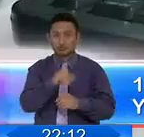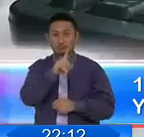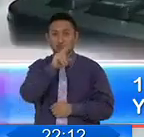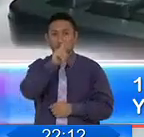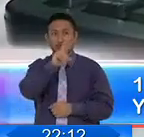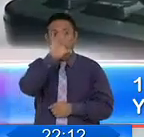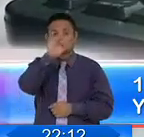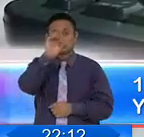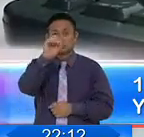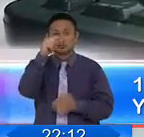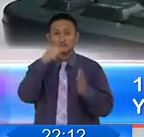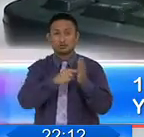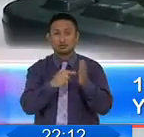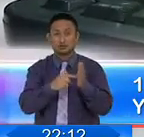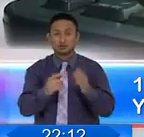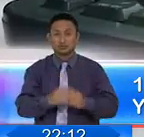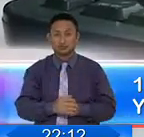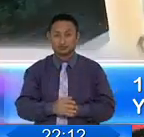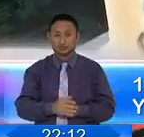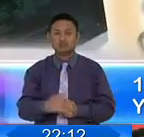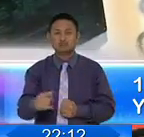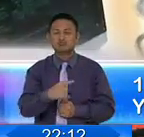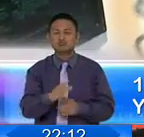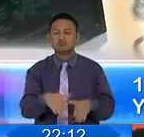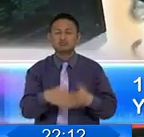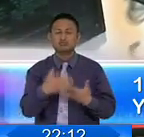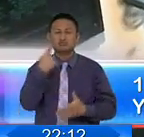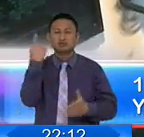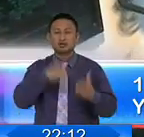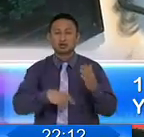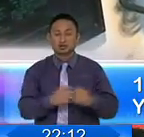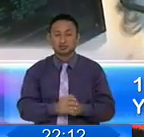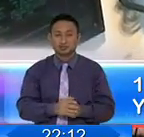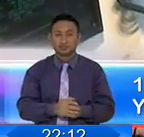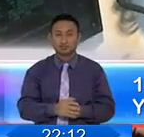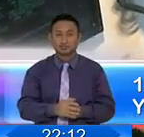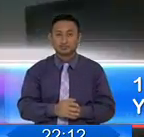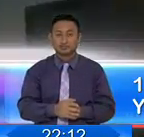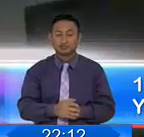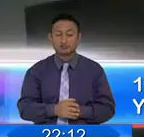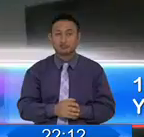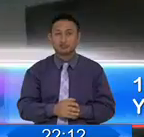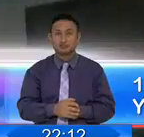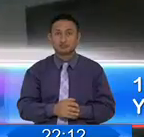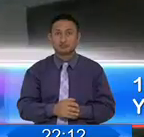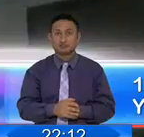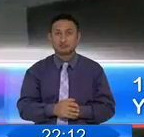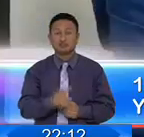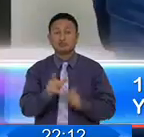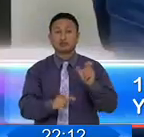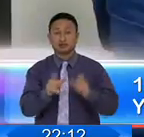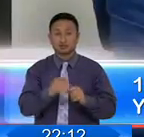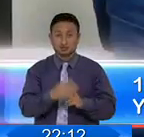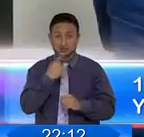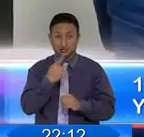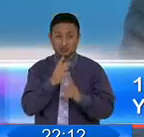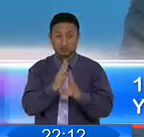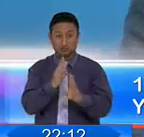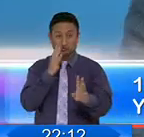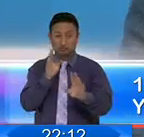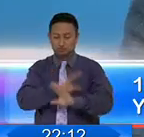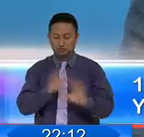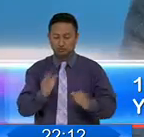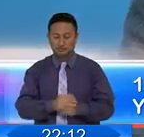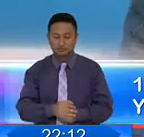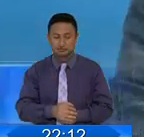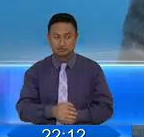280,000 los registros, la finalidad de estas herramientas, a decir de Michelena, es evitar aglomeraciones en las casas de salud.